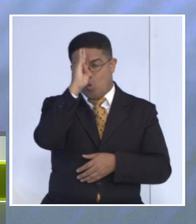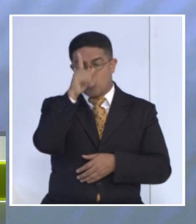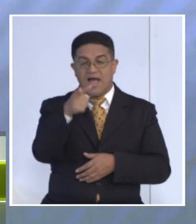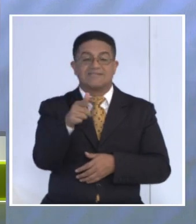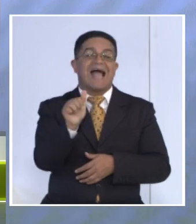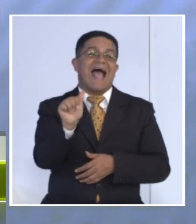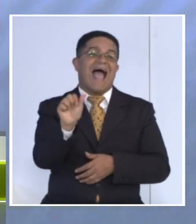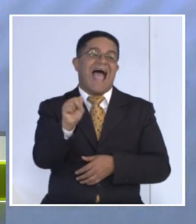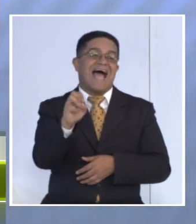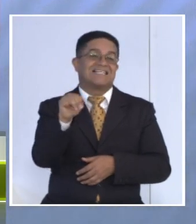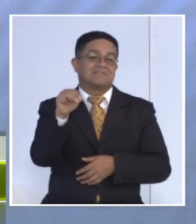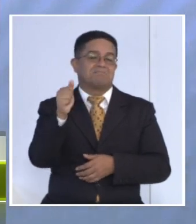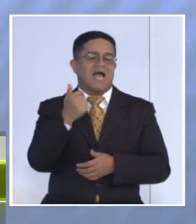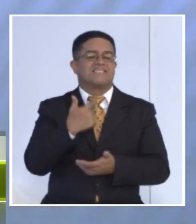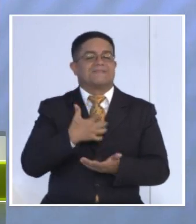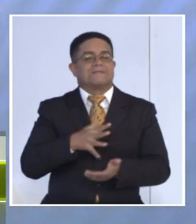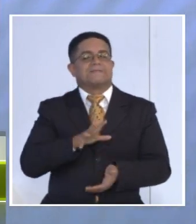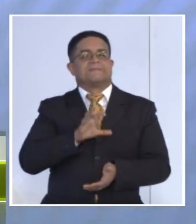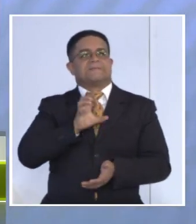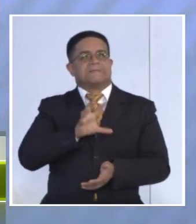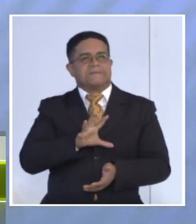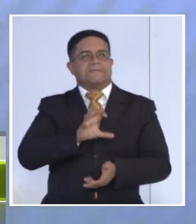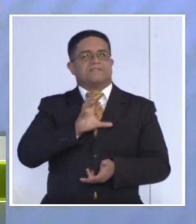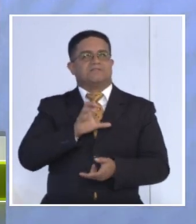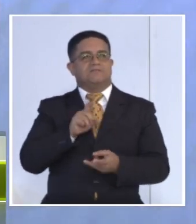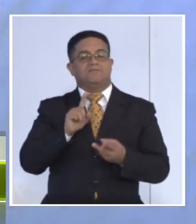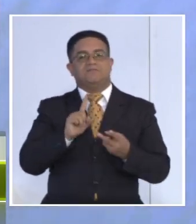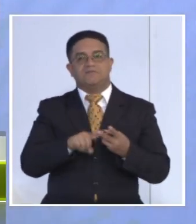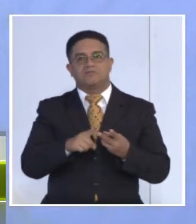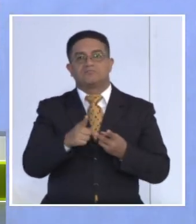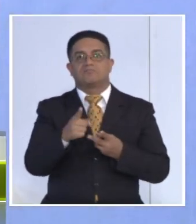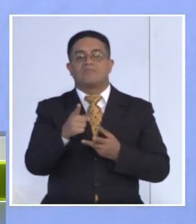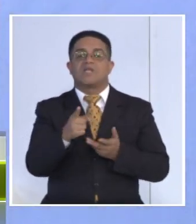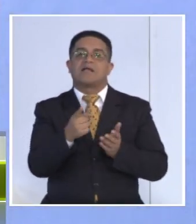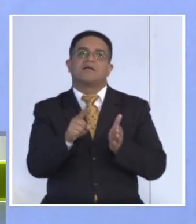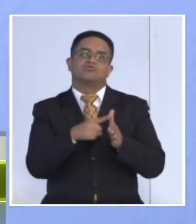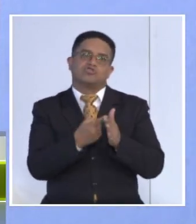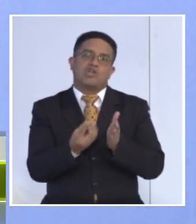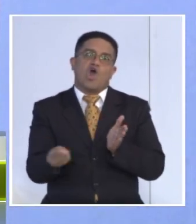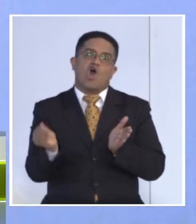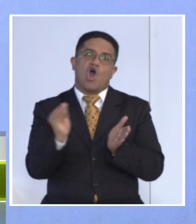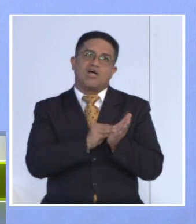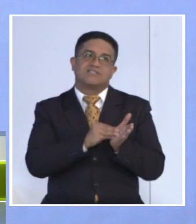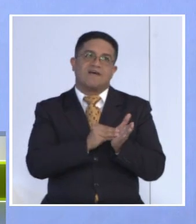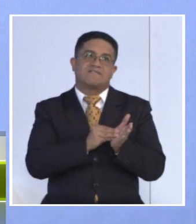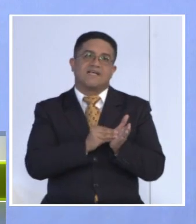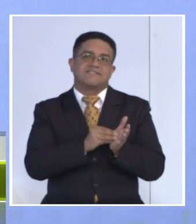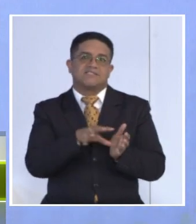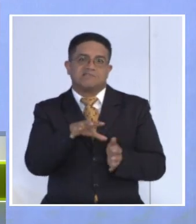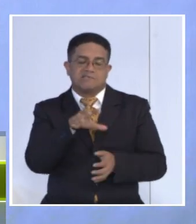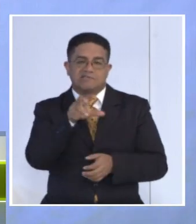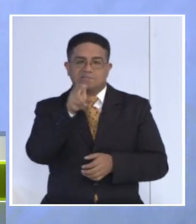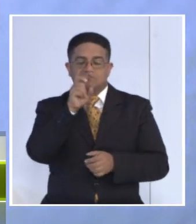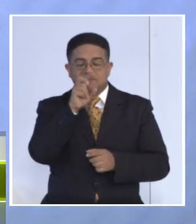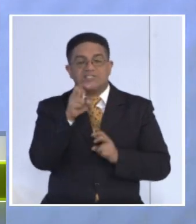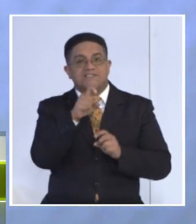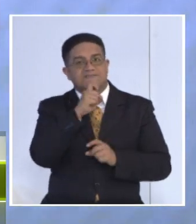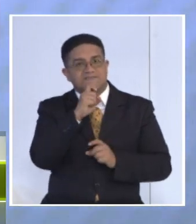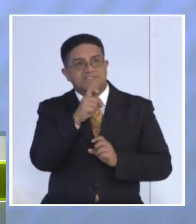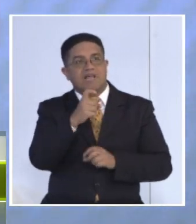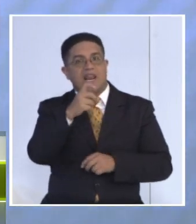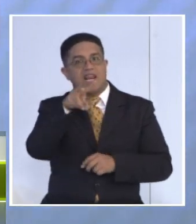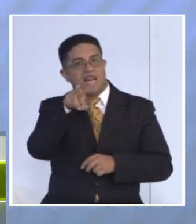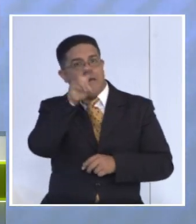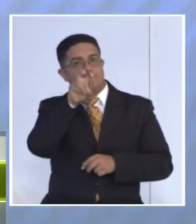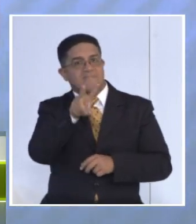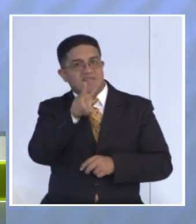recurrentes, no es 1, no es 2, no es 3, es que ya vamos por la cuarta neumonía, es que se hospitaliza, es que maneja muy mal secreciones, ya tú desde el punto de vista clínico pues